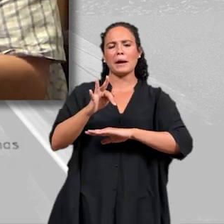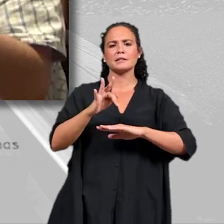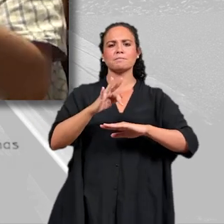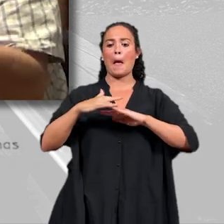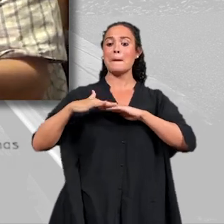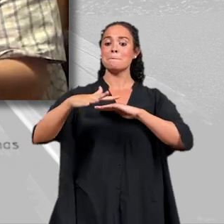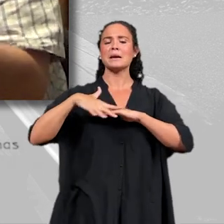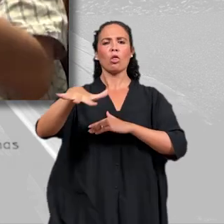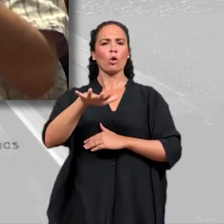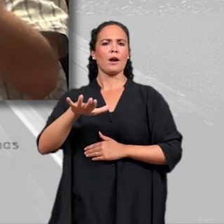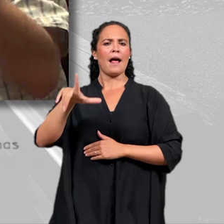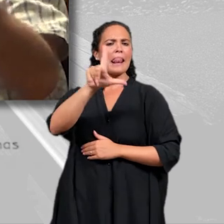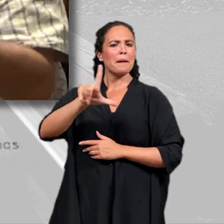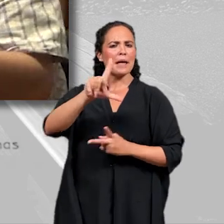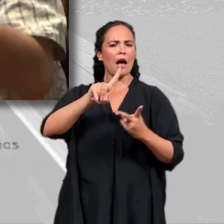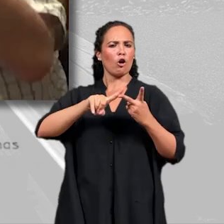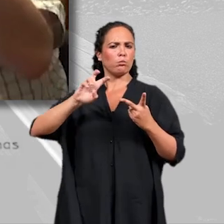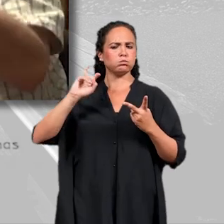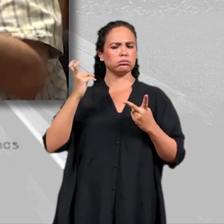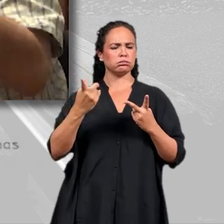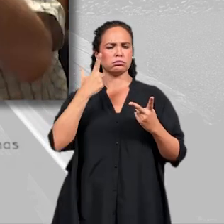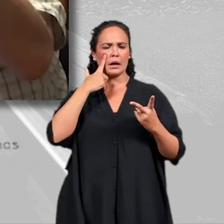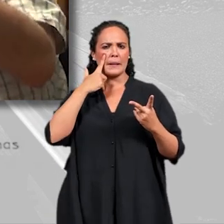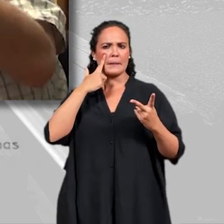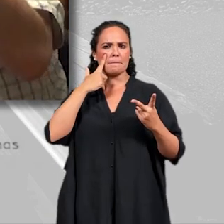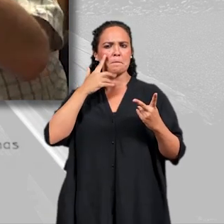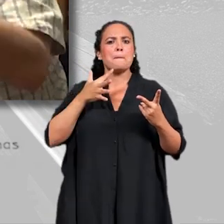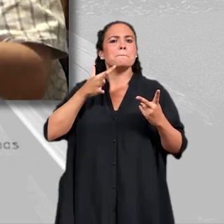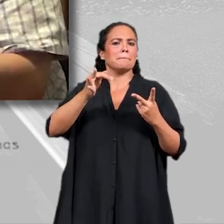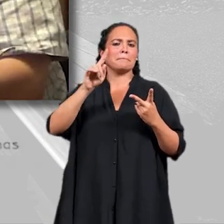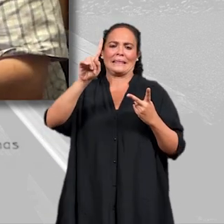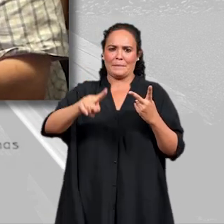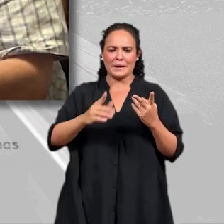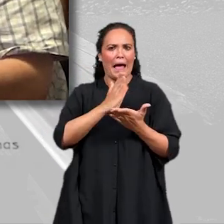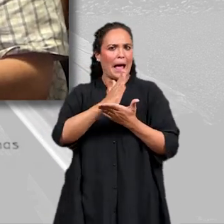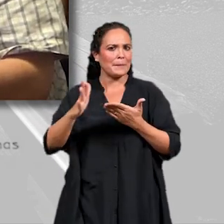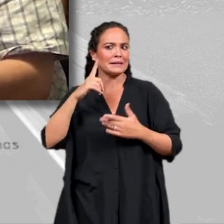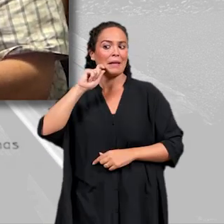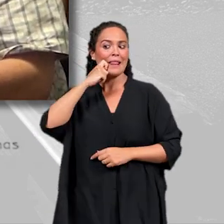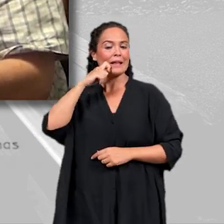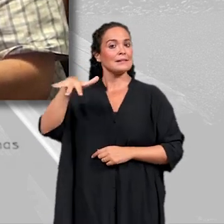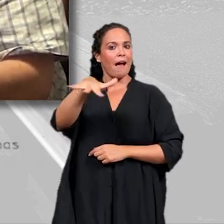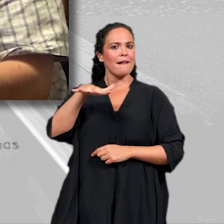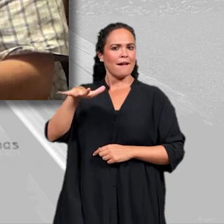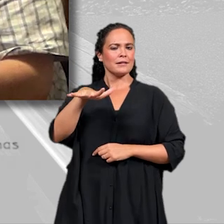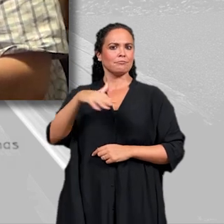las marismas de Lamiaco, tenían previsto luego más allá con las Arenas,